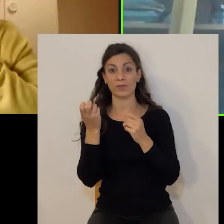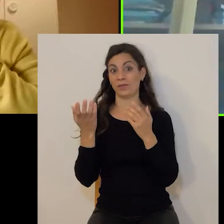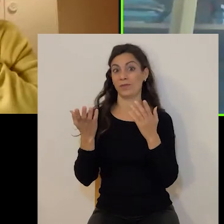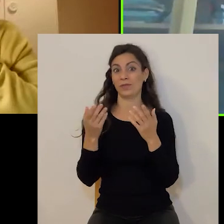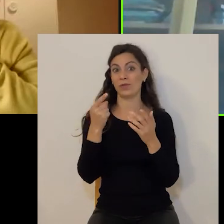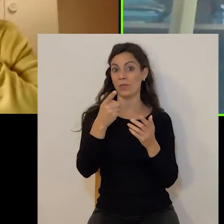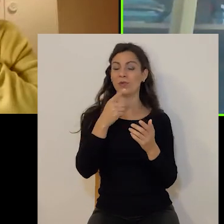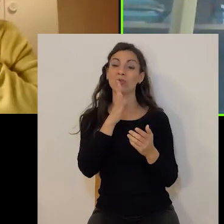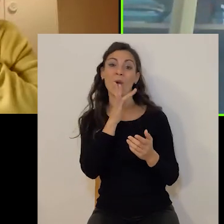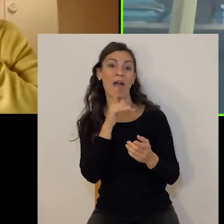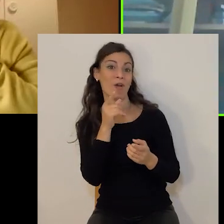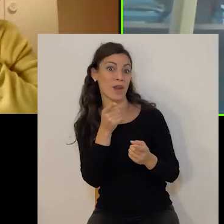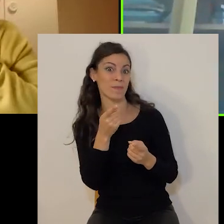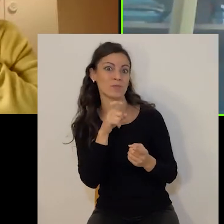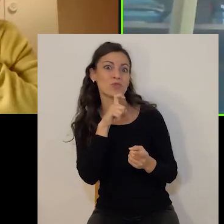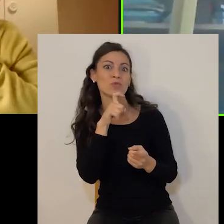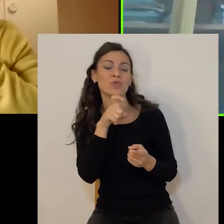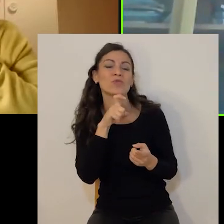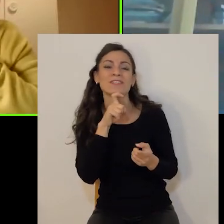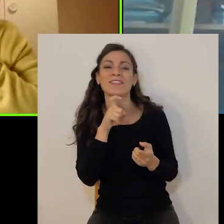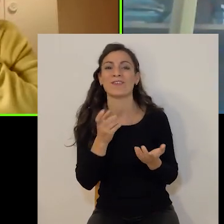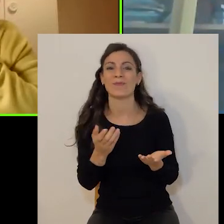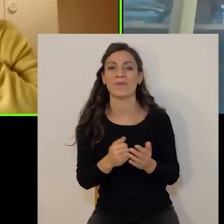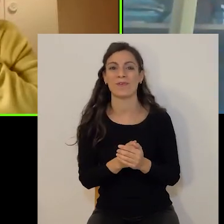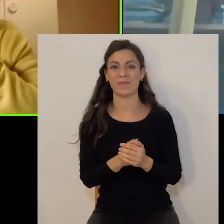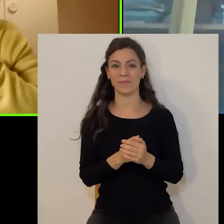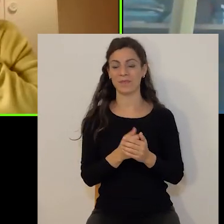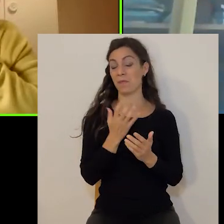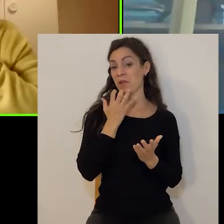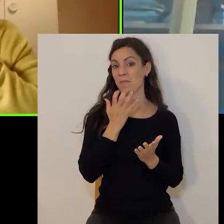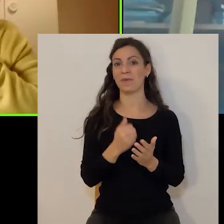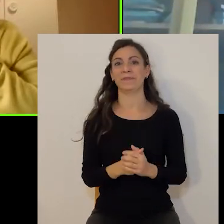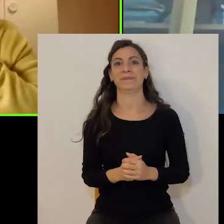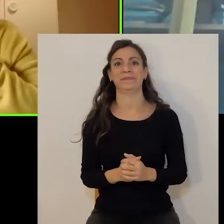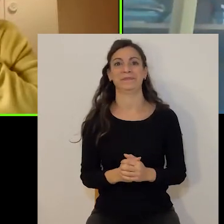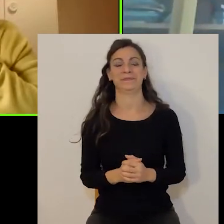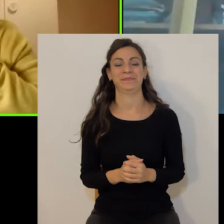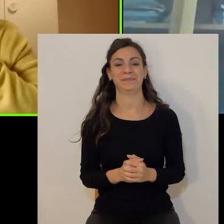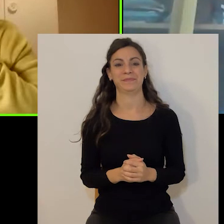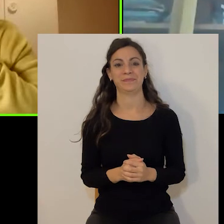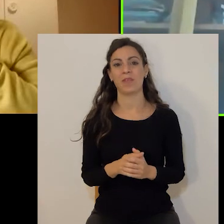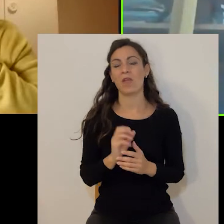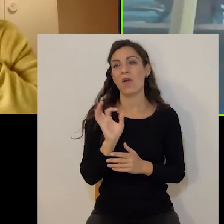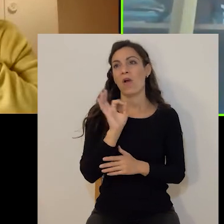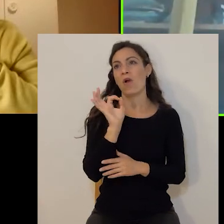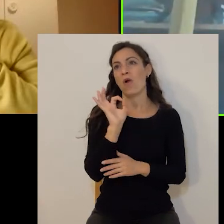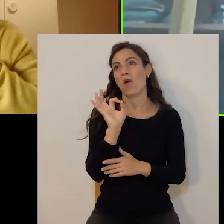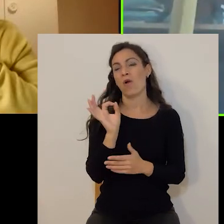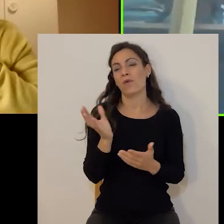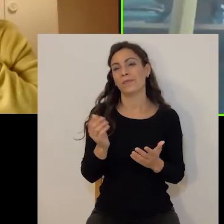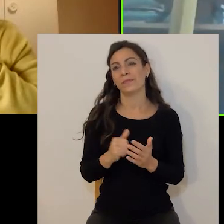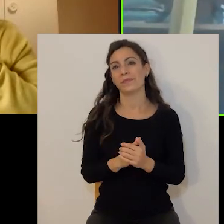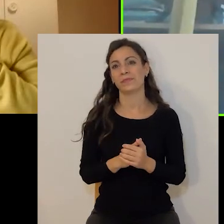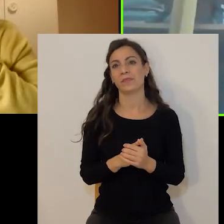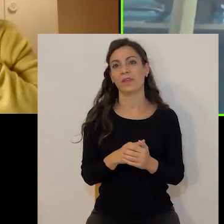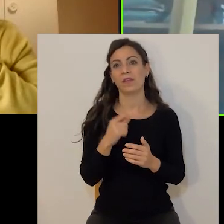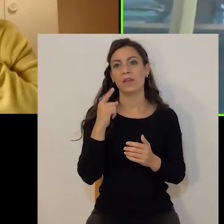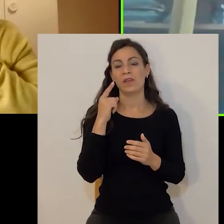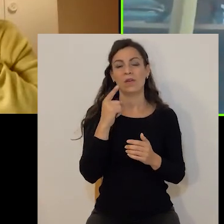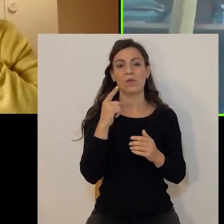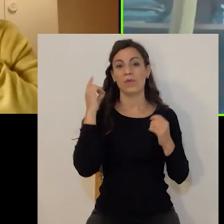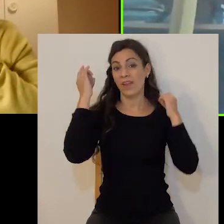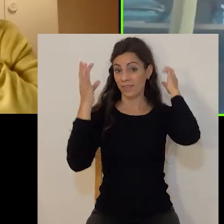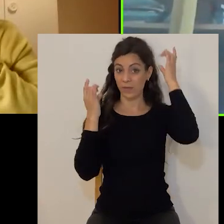como tú estás ahora mismo. ¿Cómo estás tú ahora mismo? Por ejemplo, ¿vale? O eso es una actividad fácil.